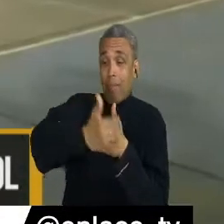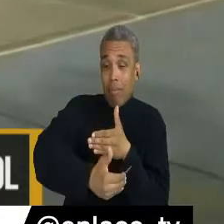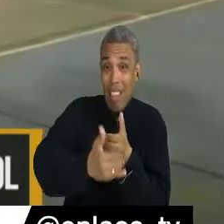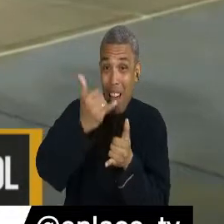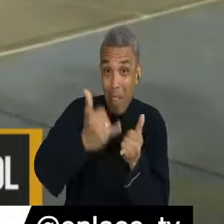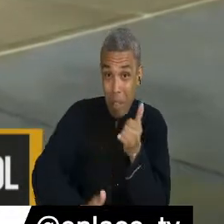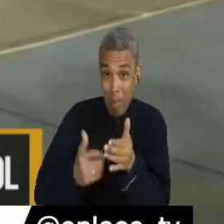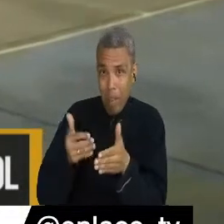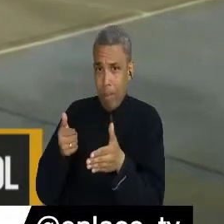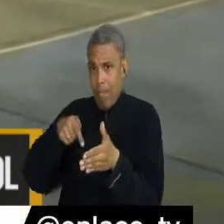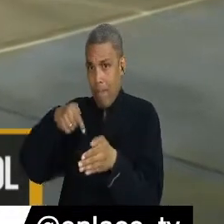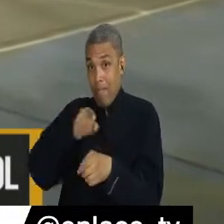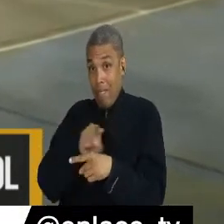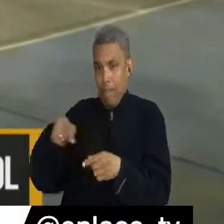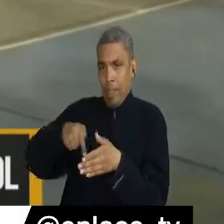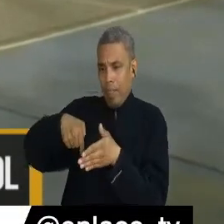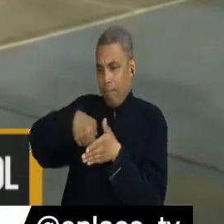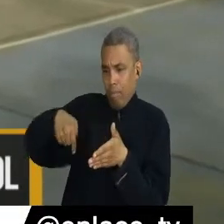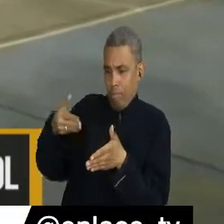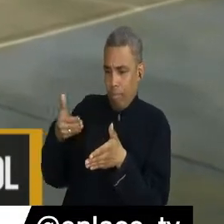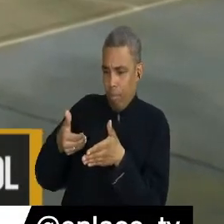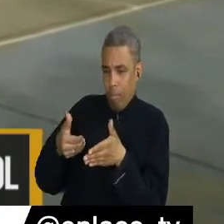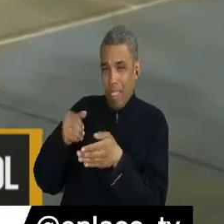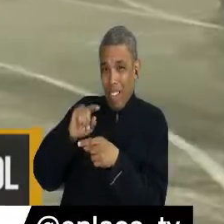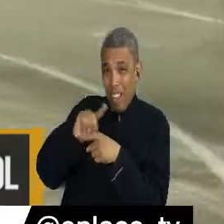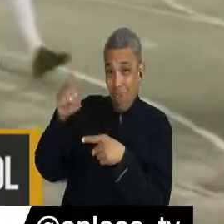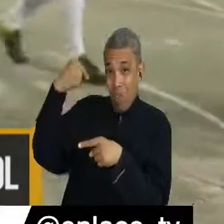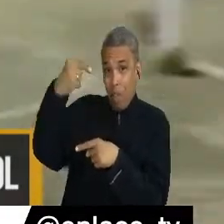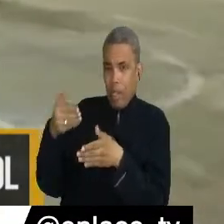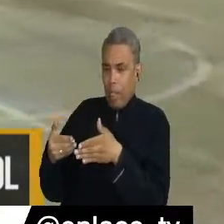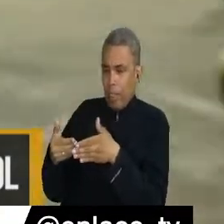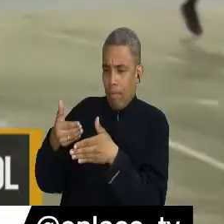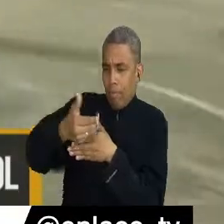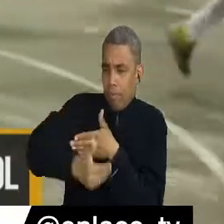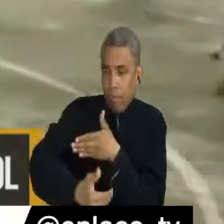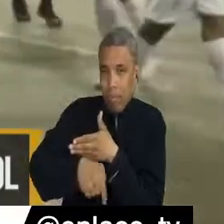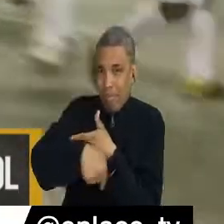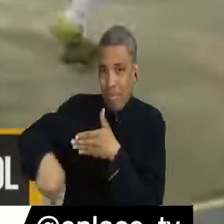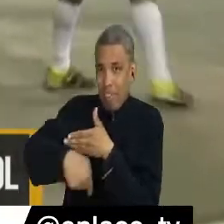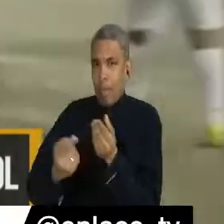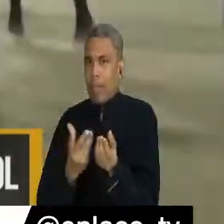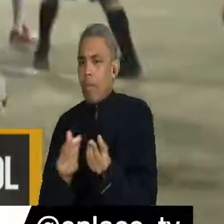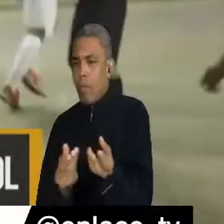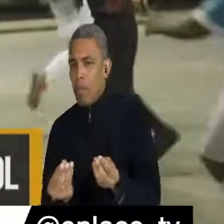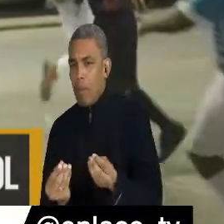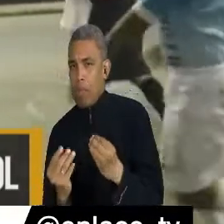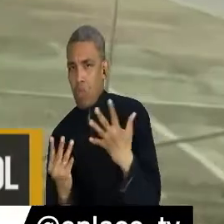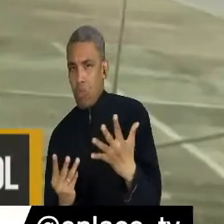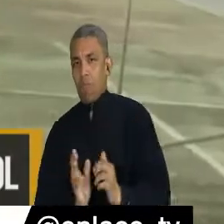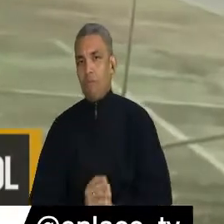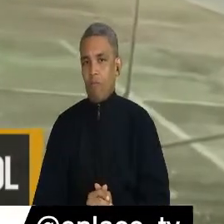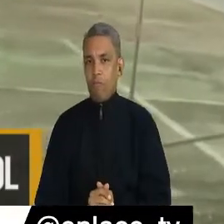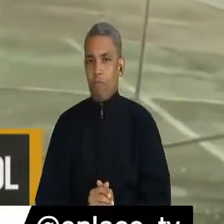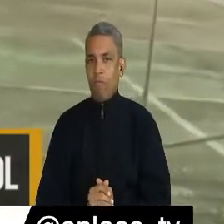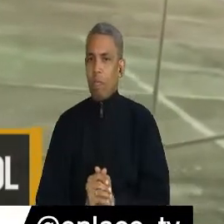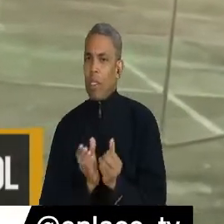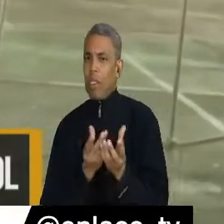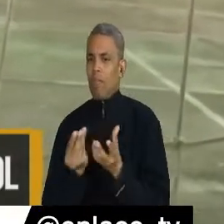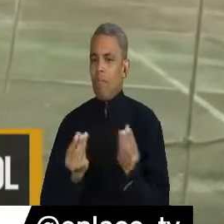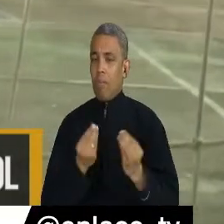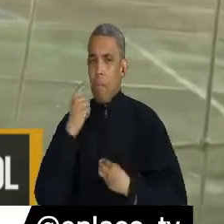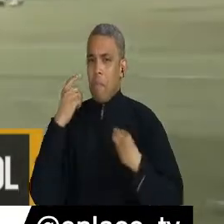Ya la próxima semana, con el favor de Dios, estaremos afrontando lo que es ronda de eliminación directa con los 8 equipos clasificados de cada grupo. Los equipos que más se han destacado